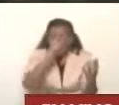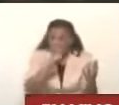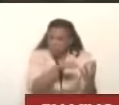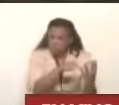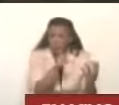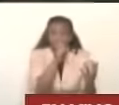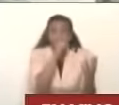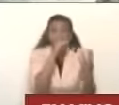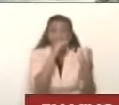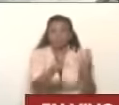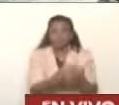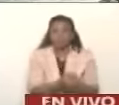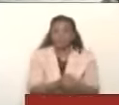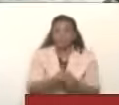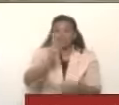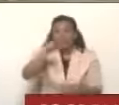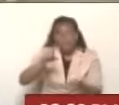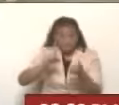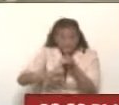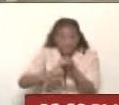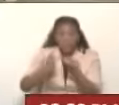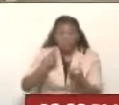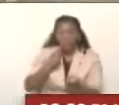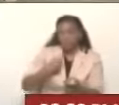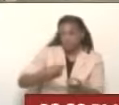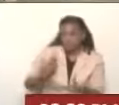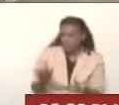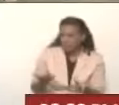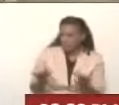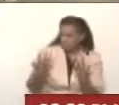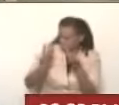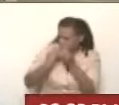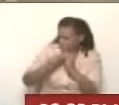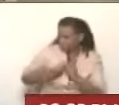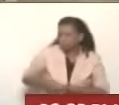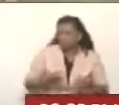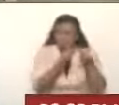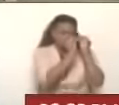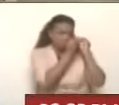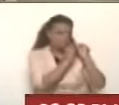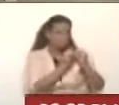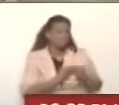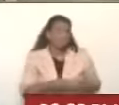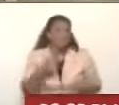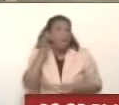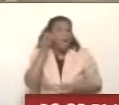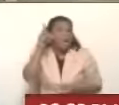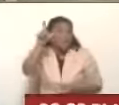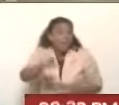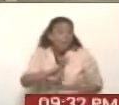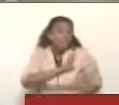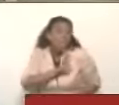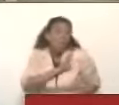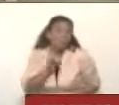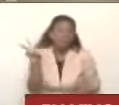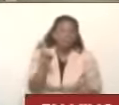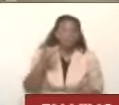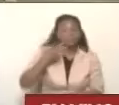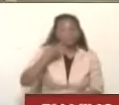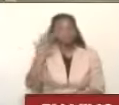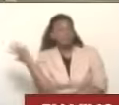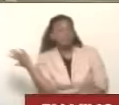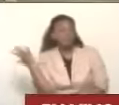¿Verdad? Y Silvia también está. Silvia me dice, siempre me dice, la mujer venezolana tiene estilo,